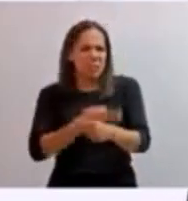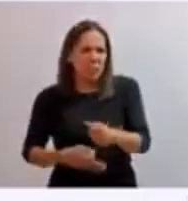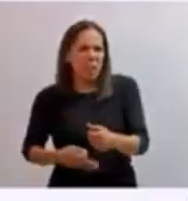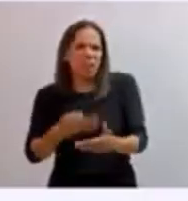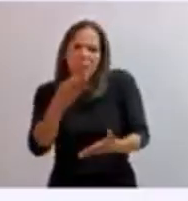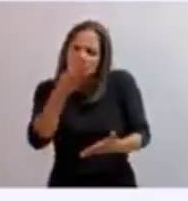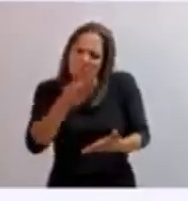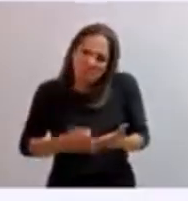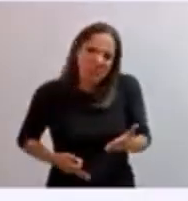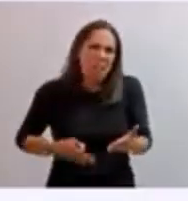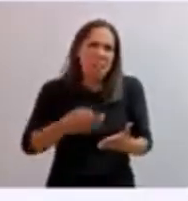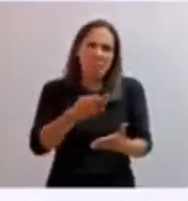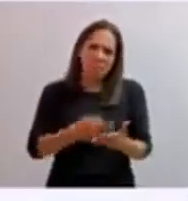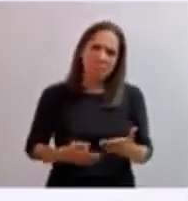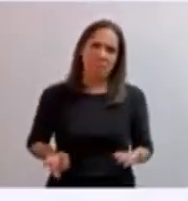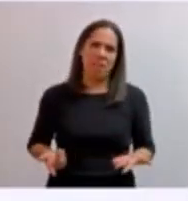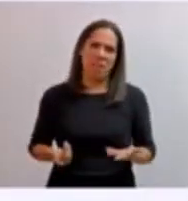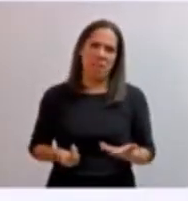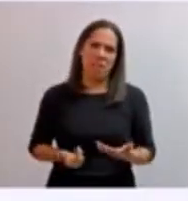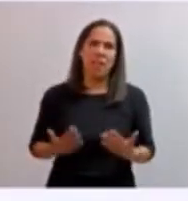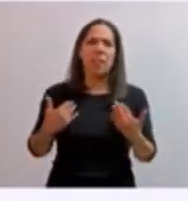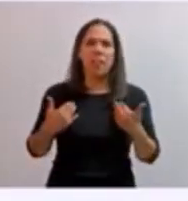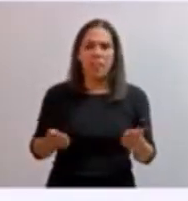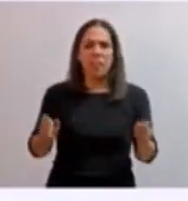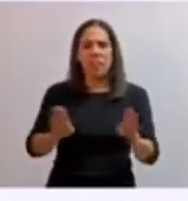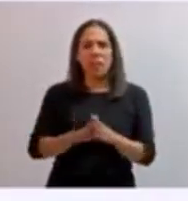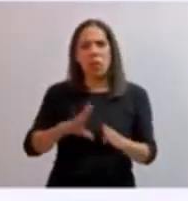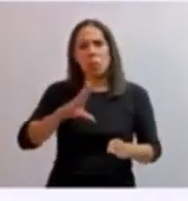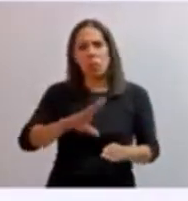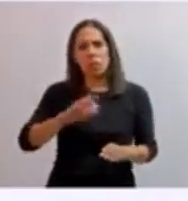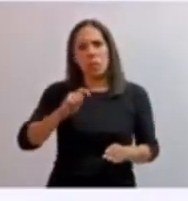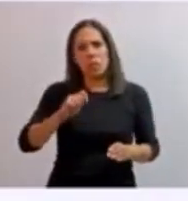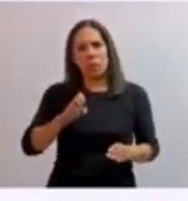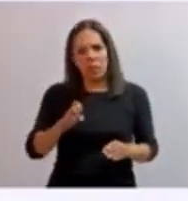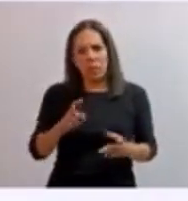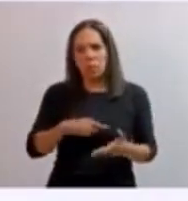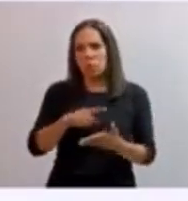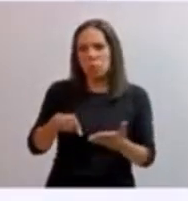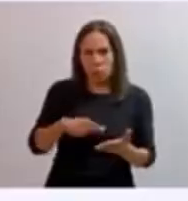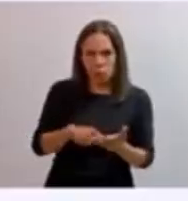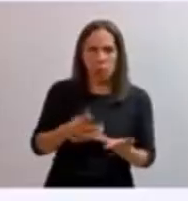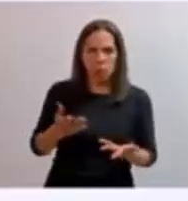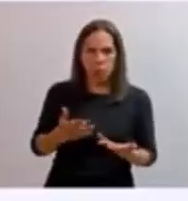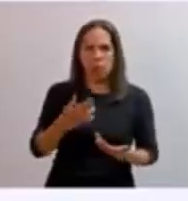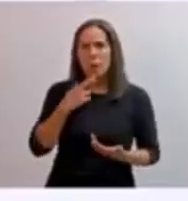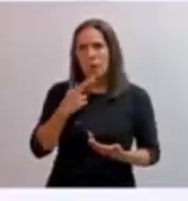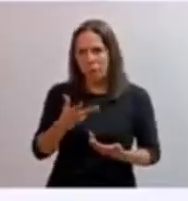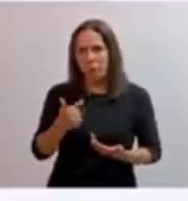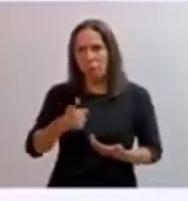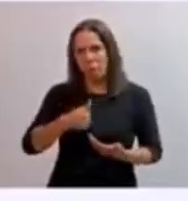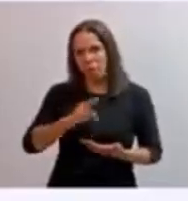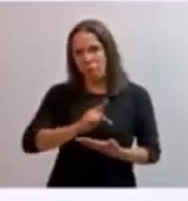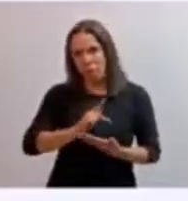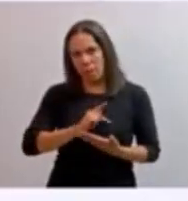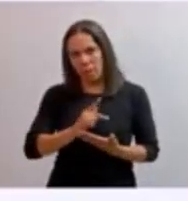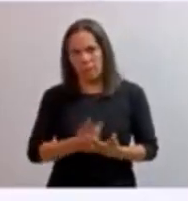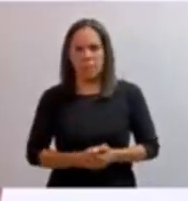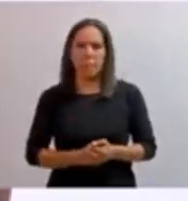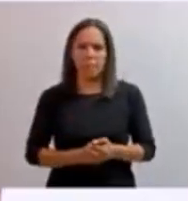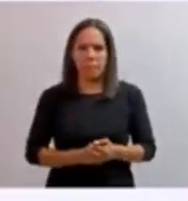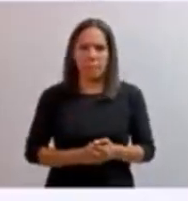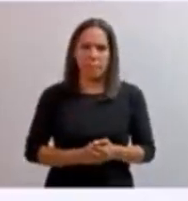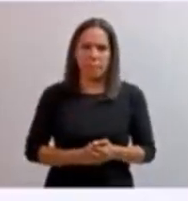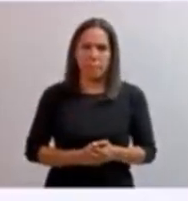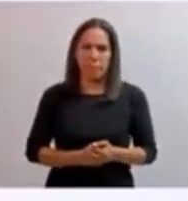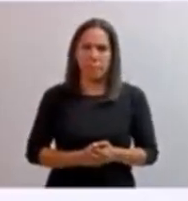un espacio, no nada más para ver qué me piden que conteste, sino